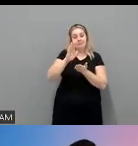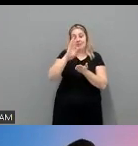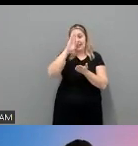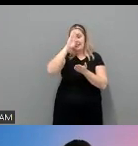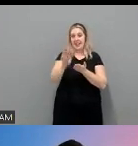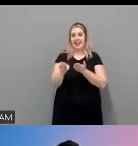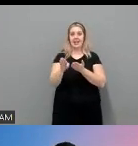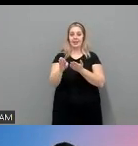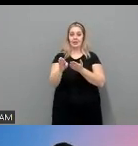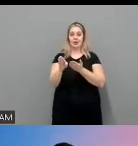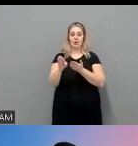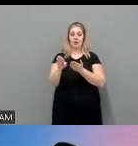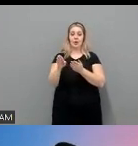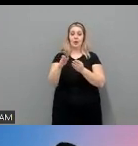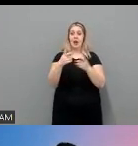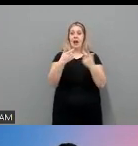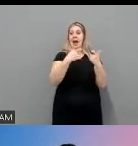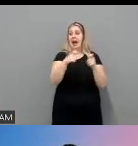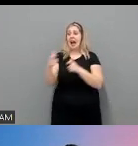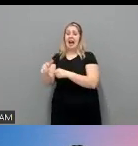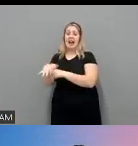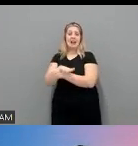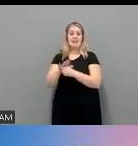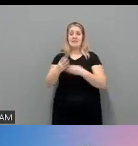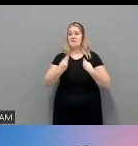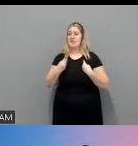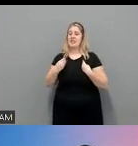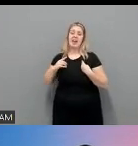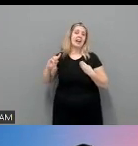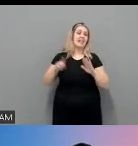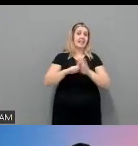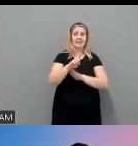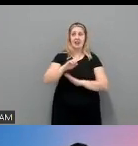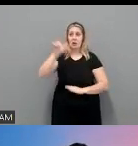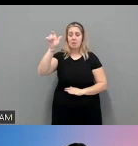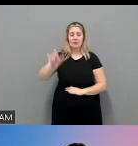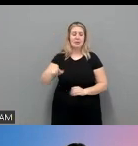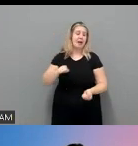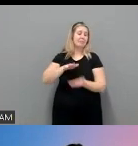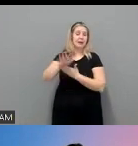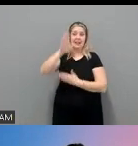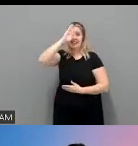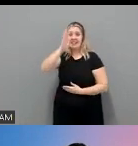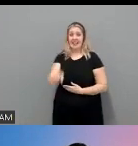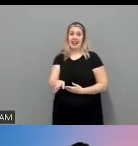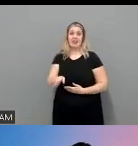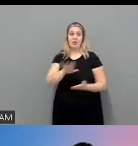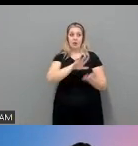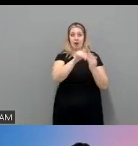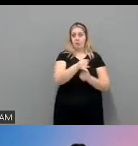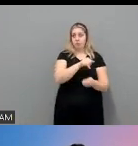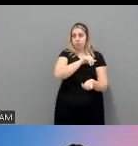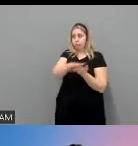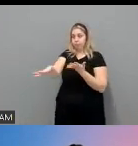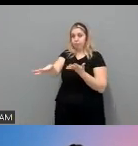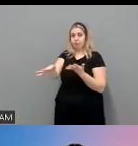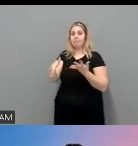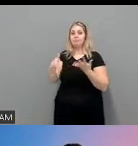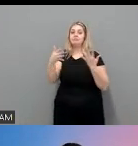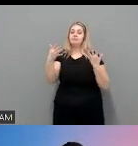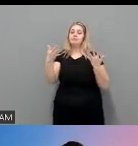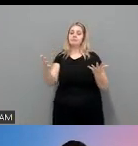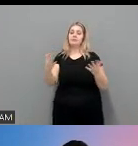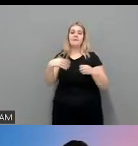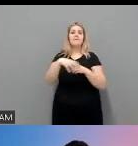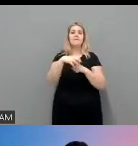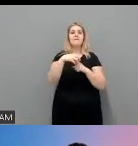directamente en todo el resto de las áreas de desarrollo de la persona. Así que es fundamental proporcionar al